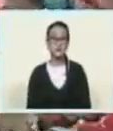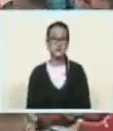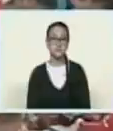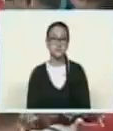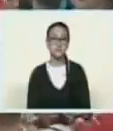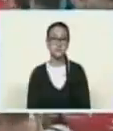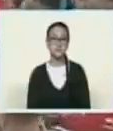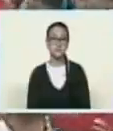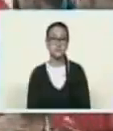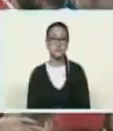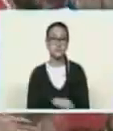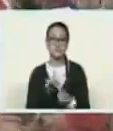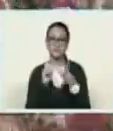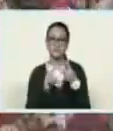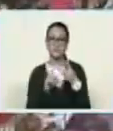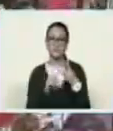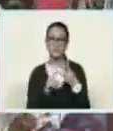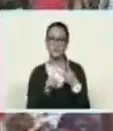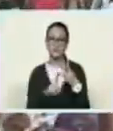En tercer lugar,